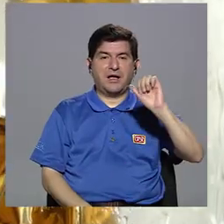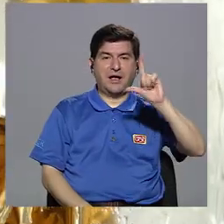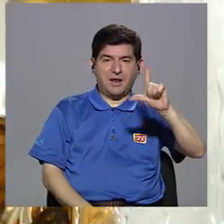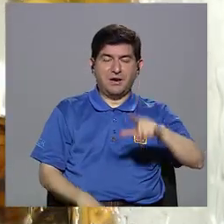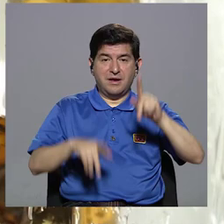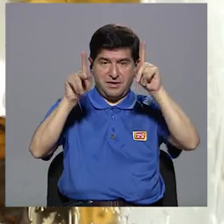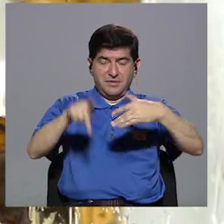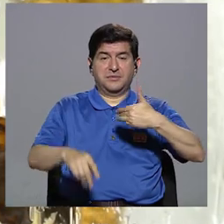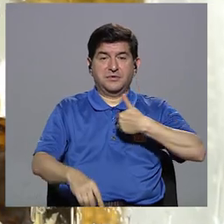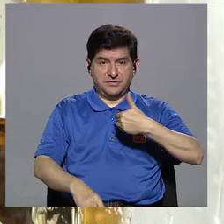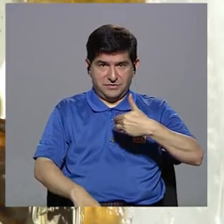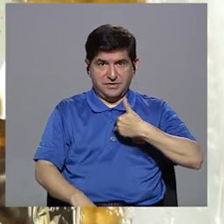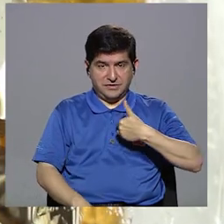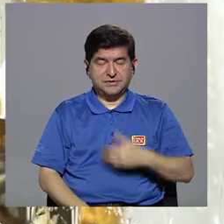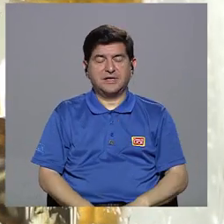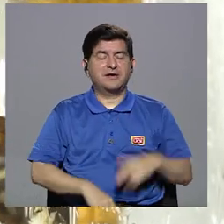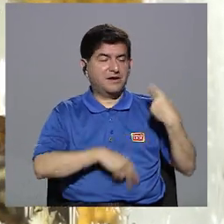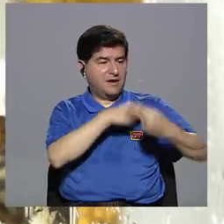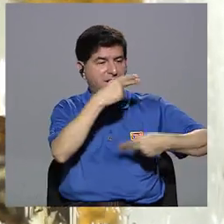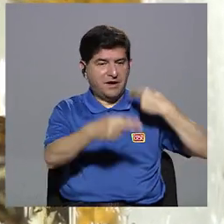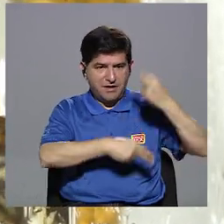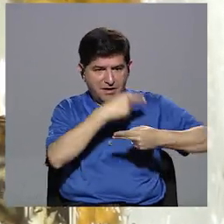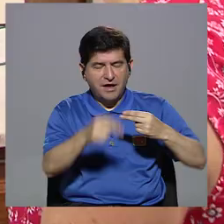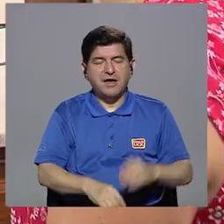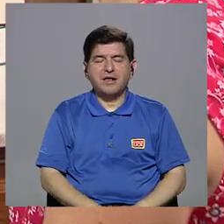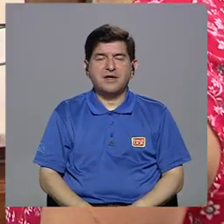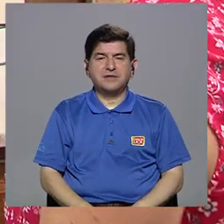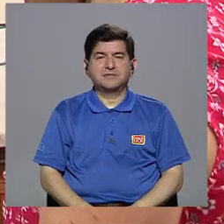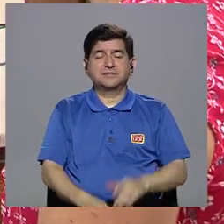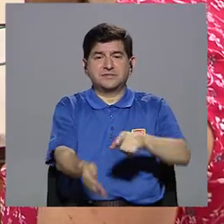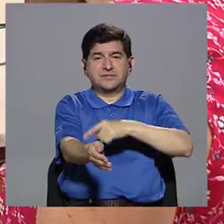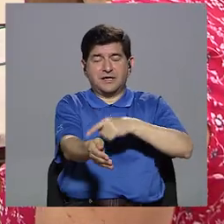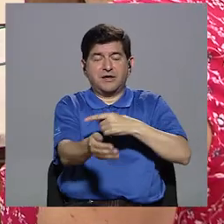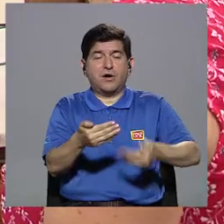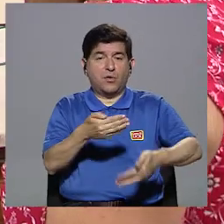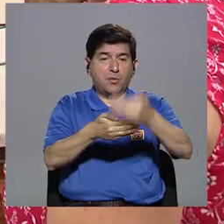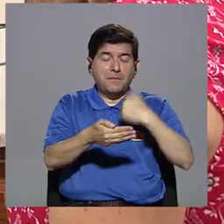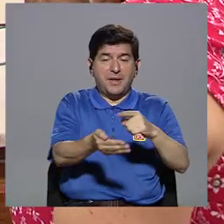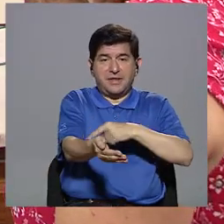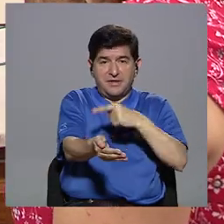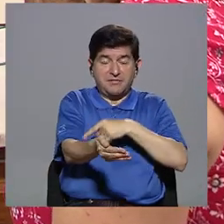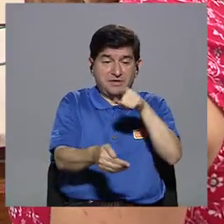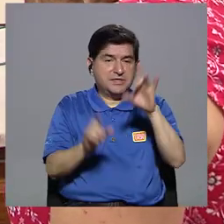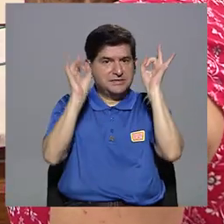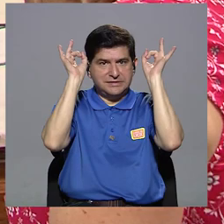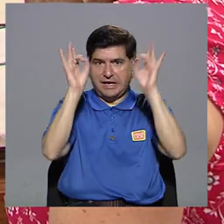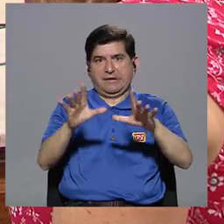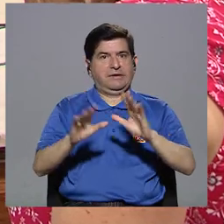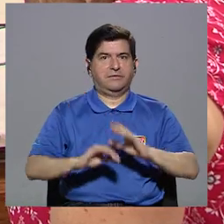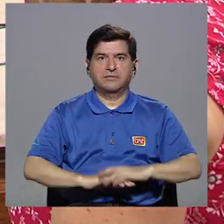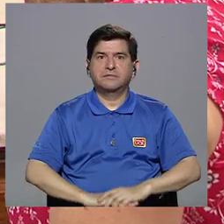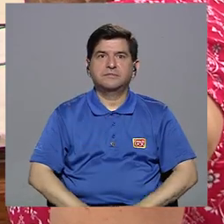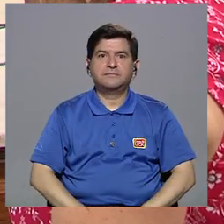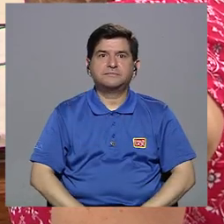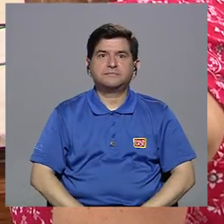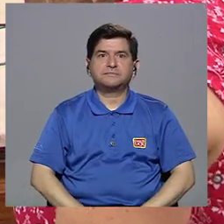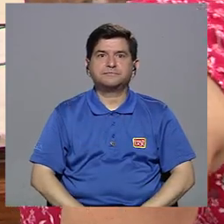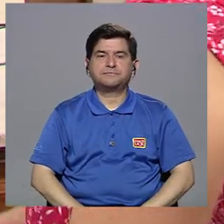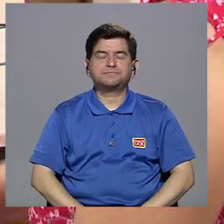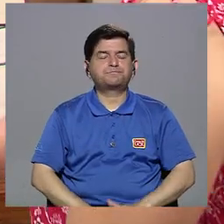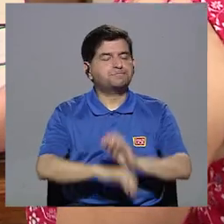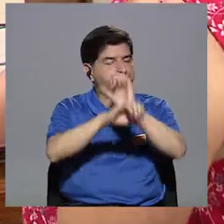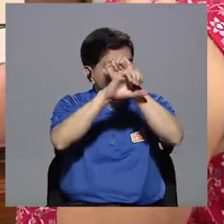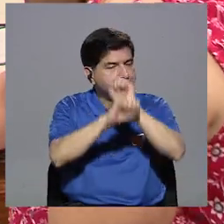y para los que tienen herencia diabética pre o pre diabetes o diabetes eso es fatal desde entonces